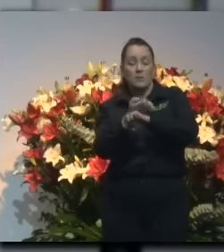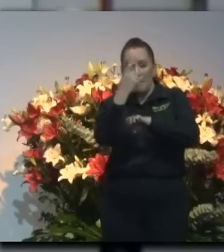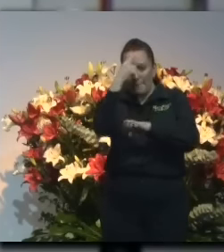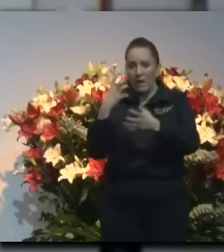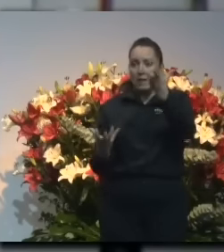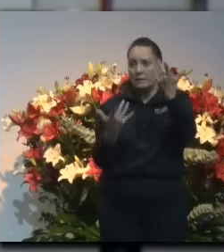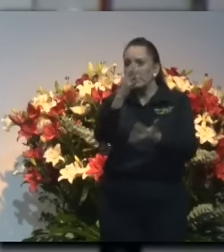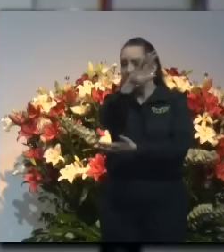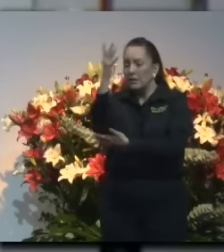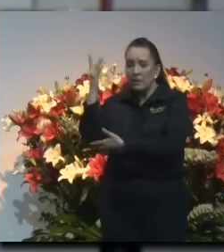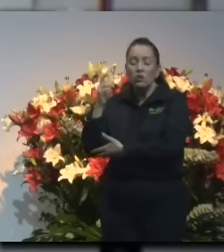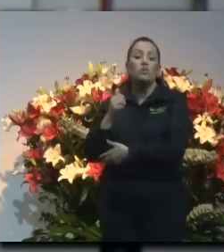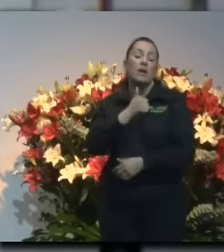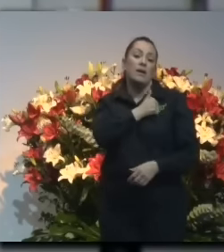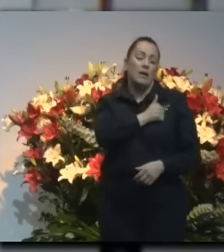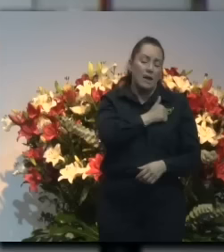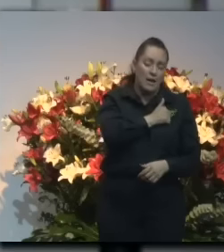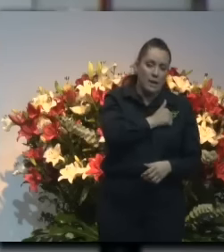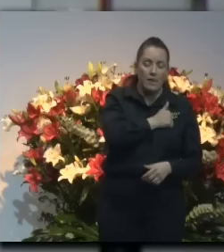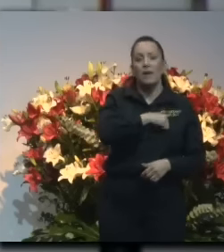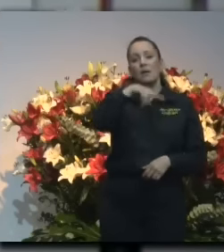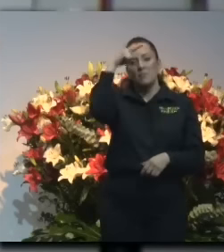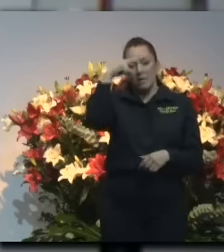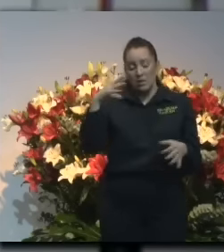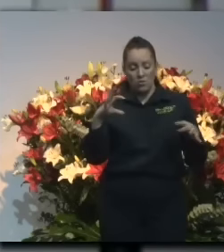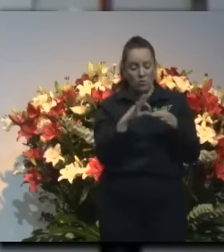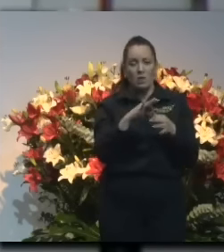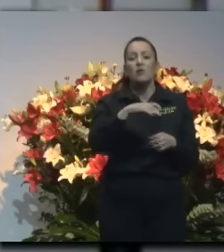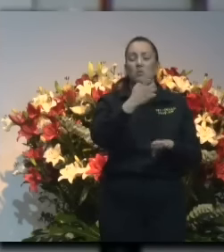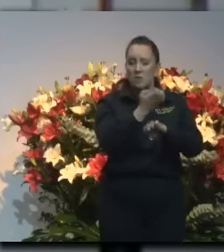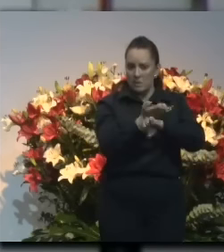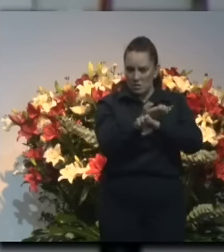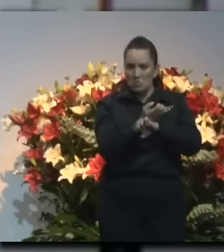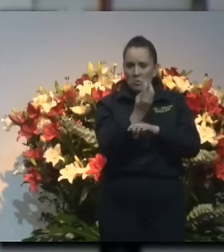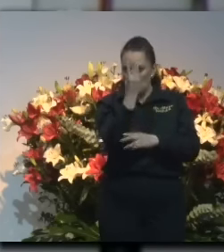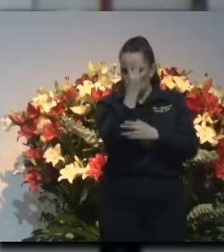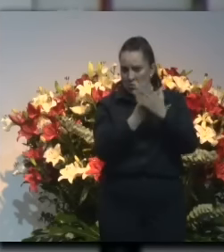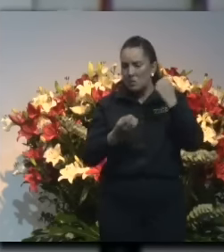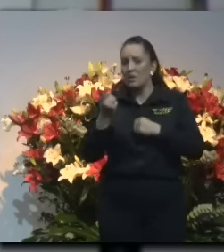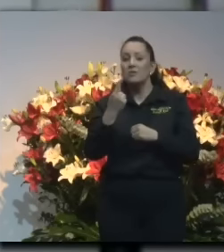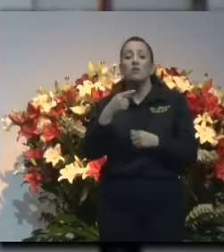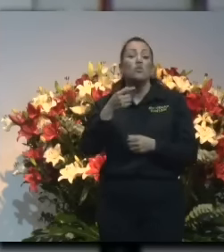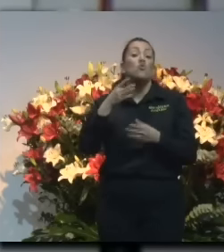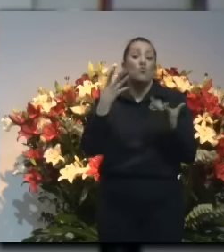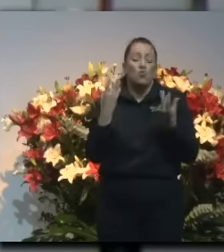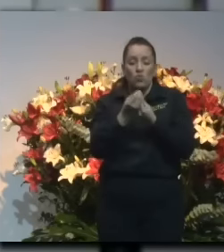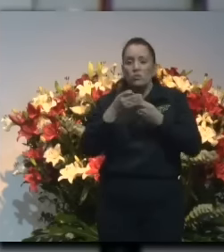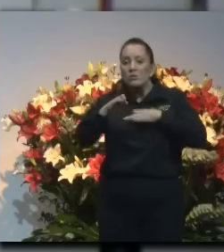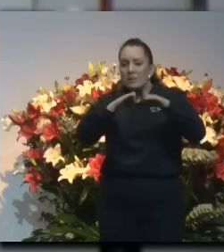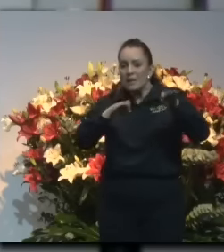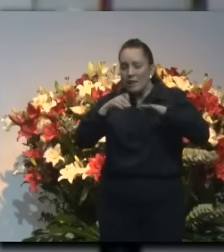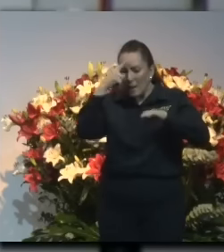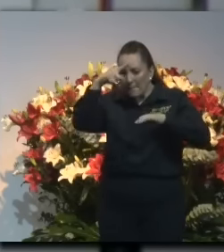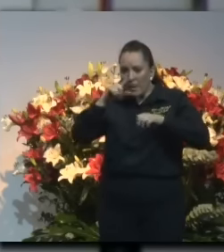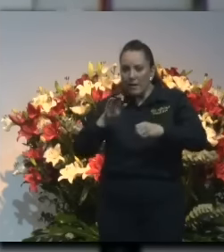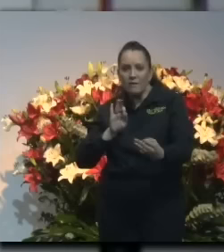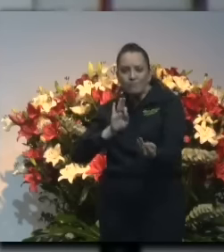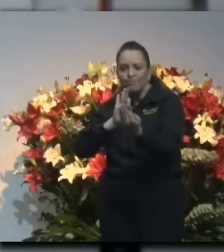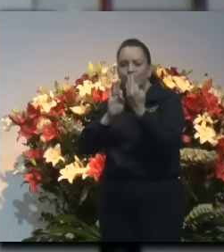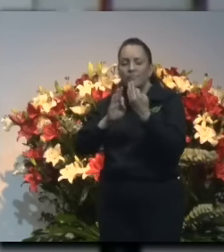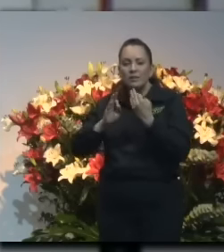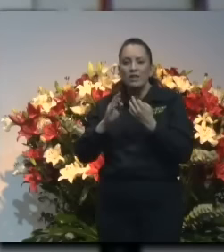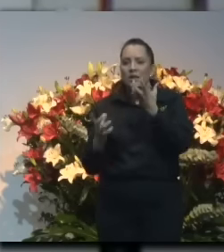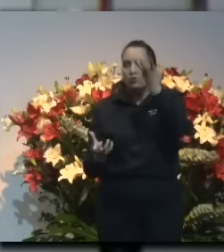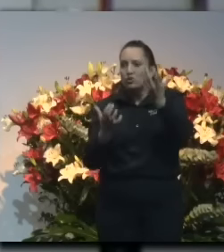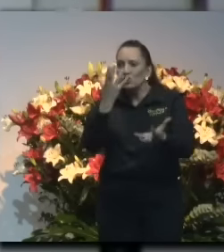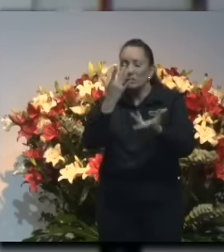Canadá, México y Estados Unidos, para que cooperemos, porque pues, el tema de los incendios forestales que hubo en Canadá le